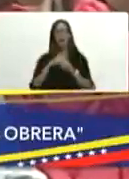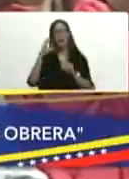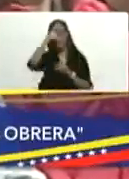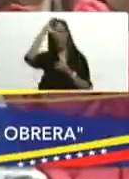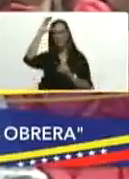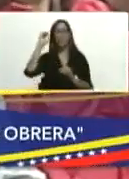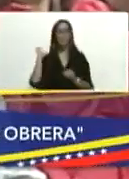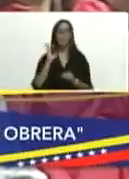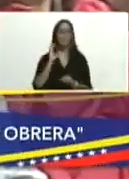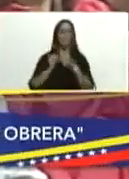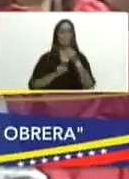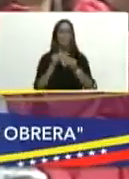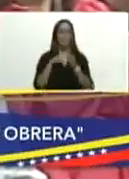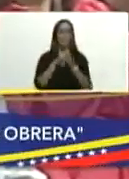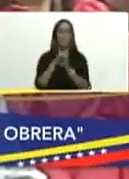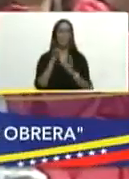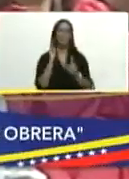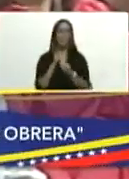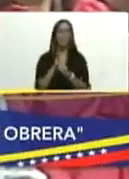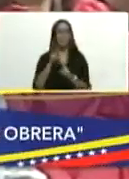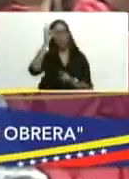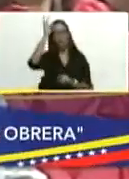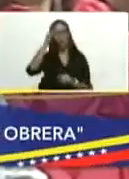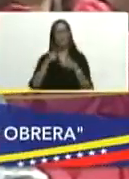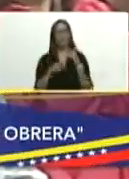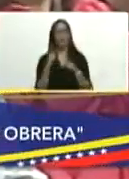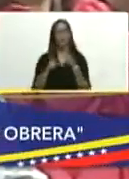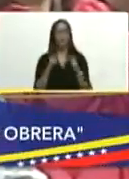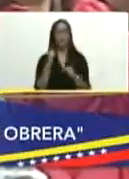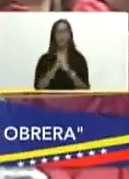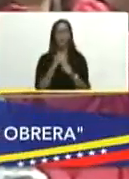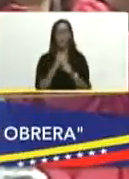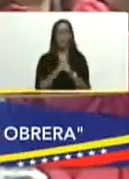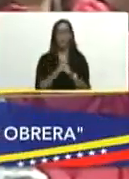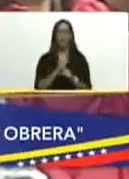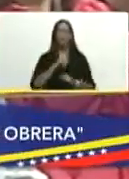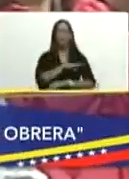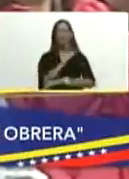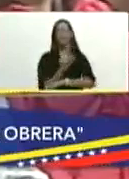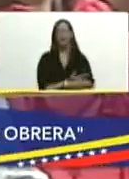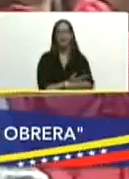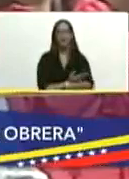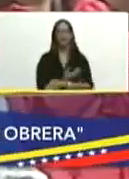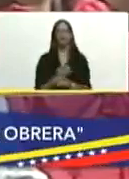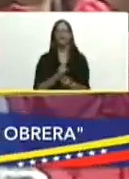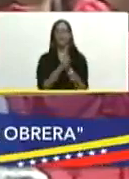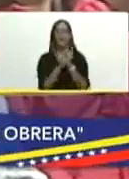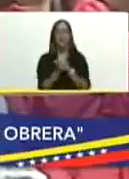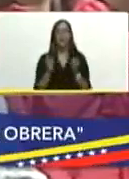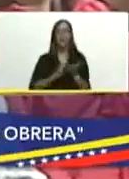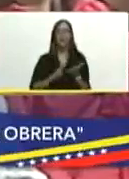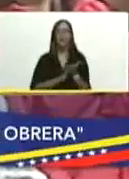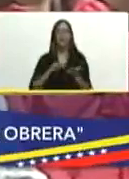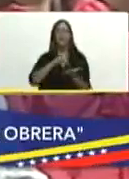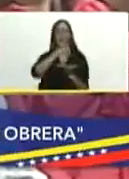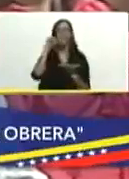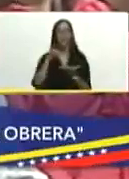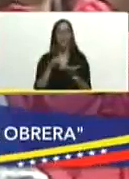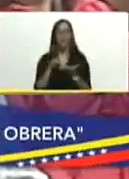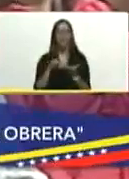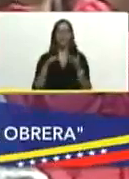desarrollando desde los consejos productivos de los trabajadores para fortalecerlas y convertirlas en realidades nacionales